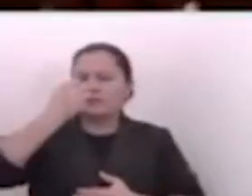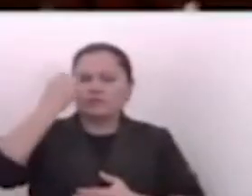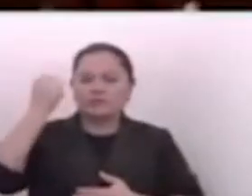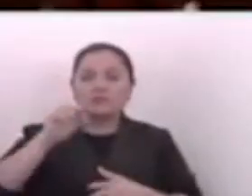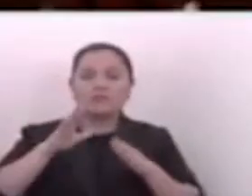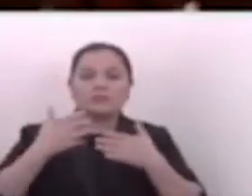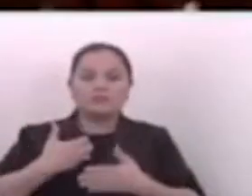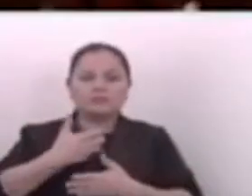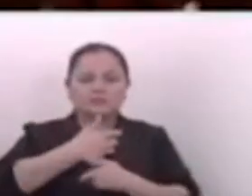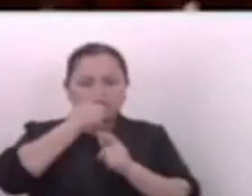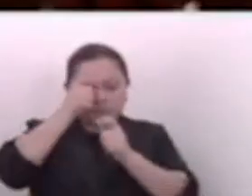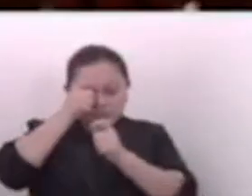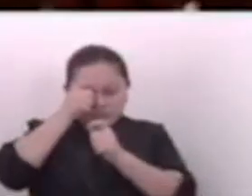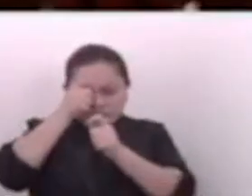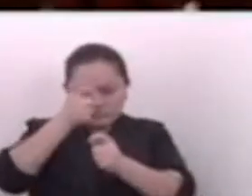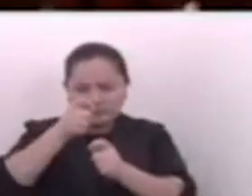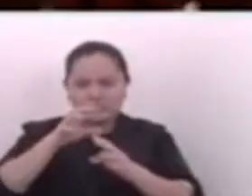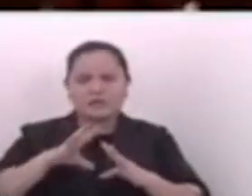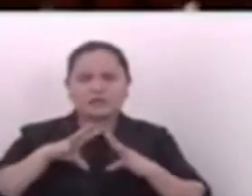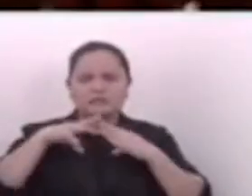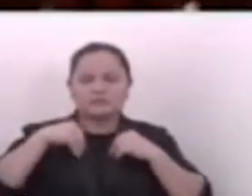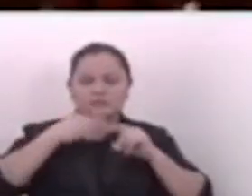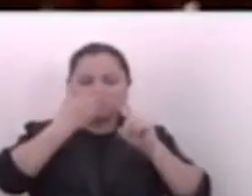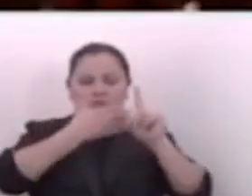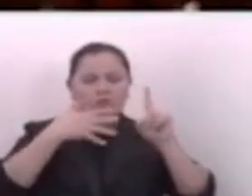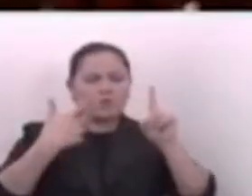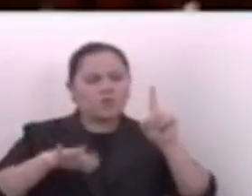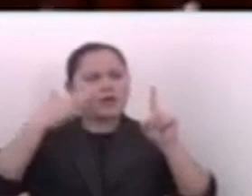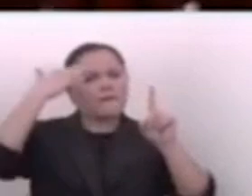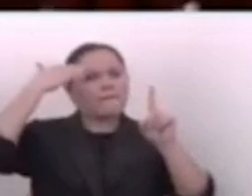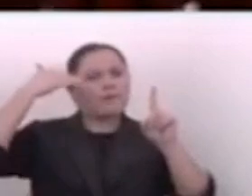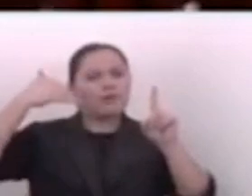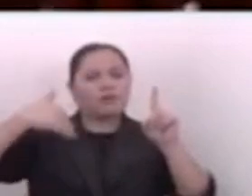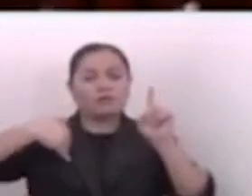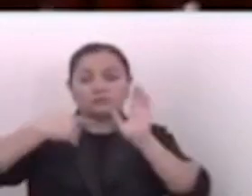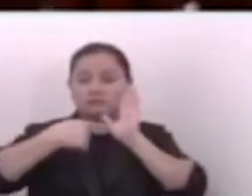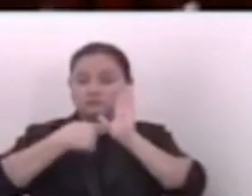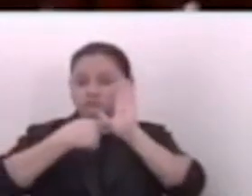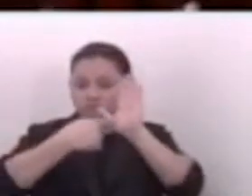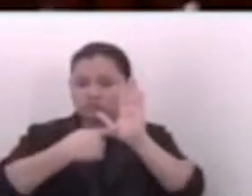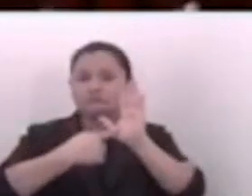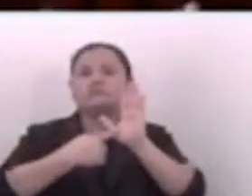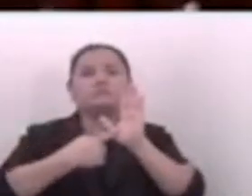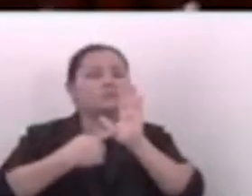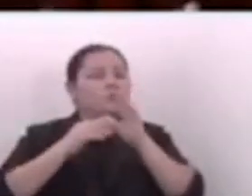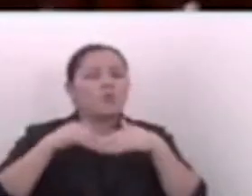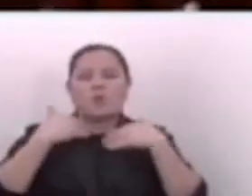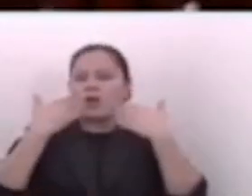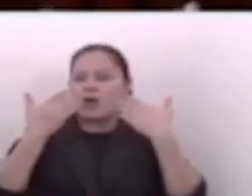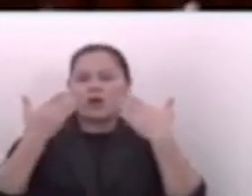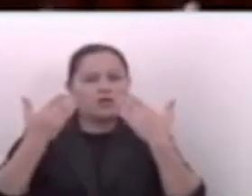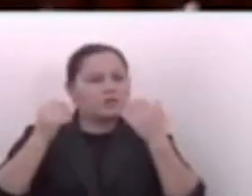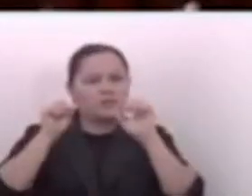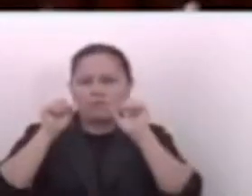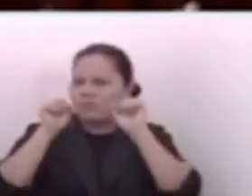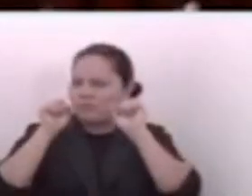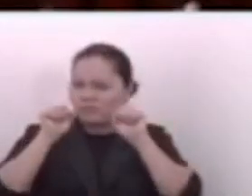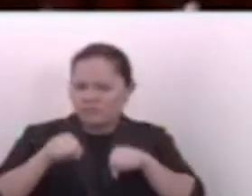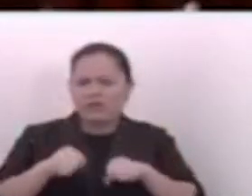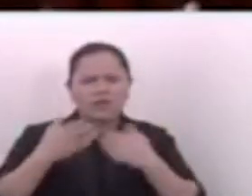estamos honrando y reconociendo a una gran mujer que nos ha demostrado que no hay imposibles.